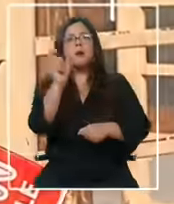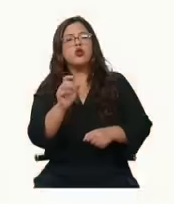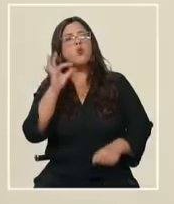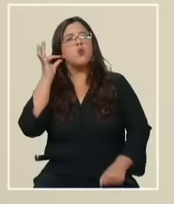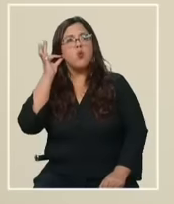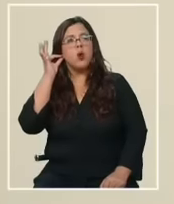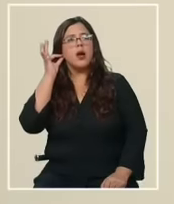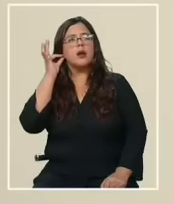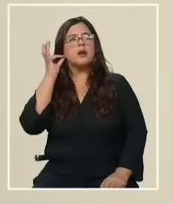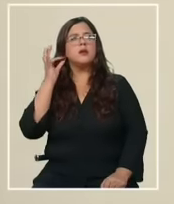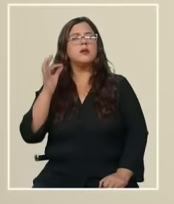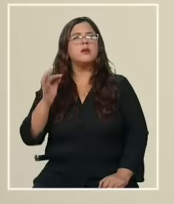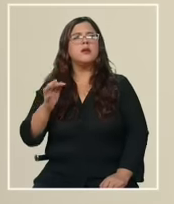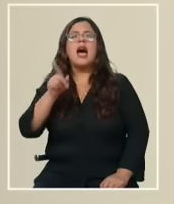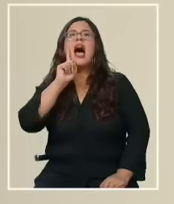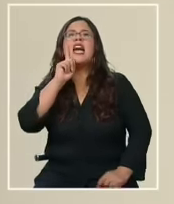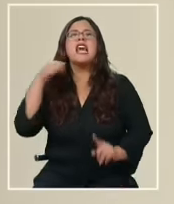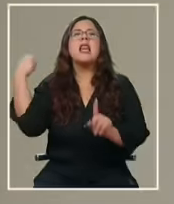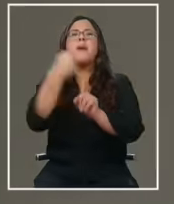con una mujer.